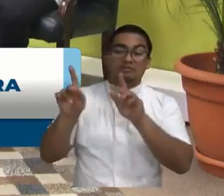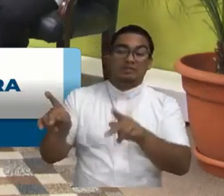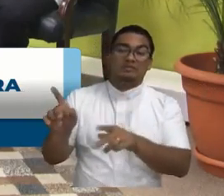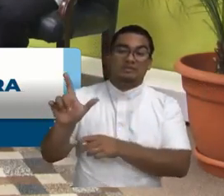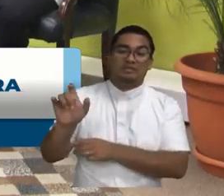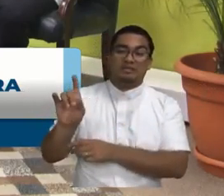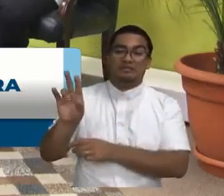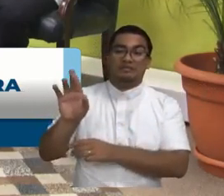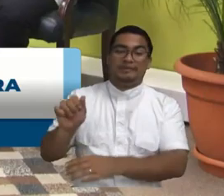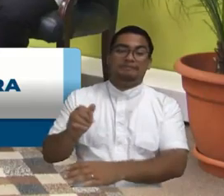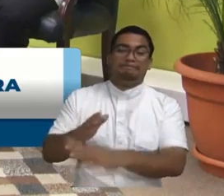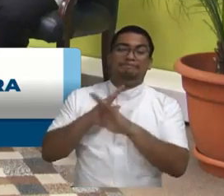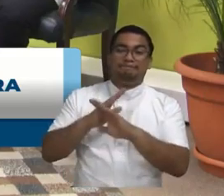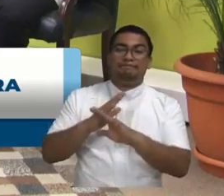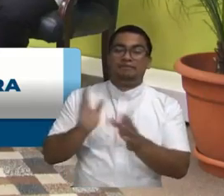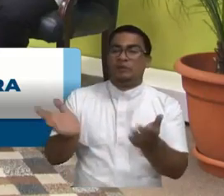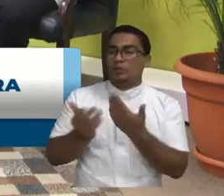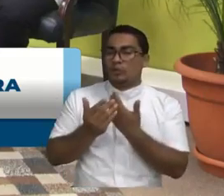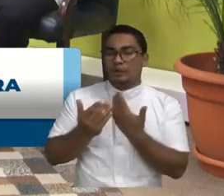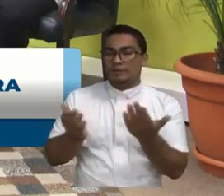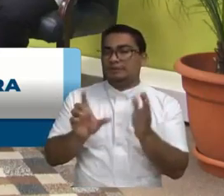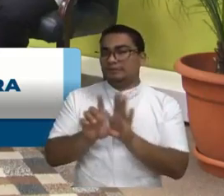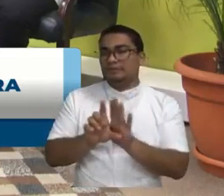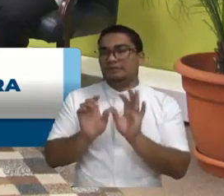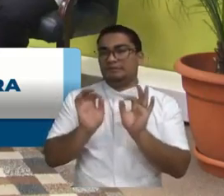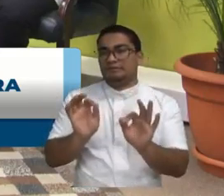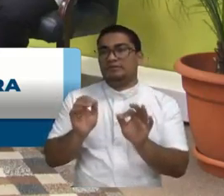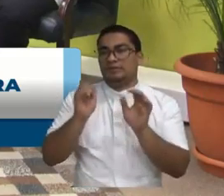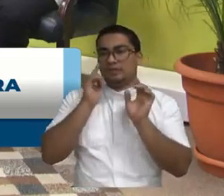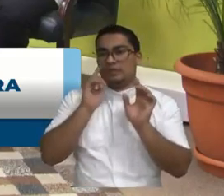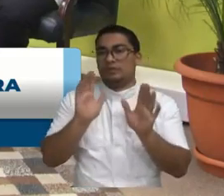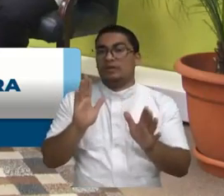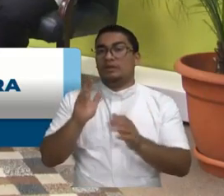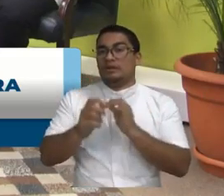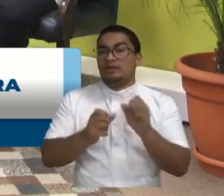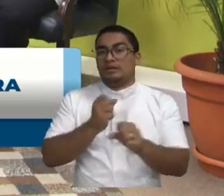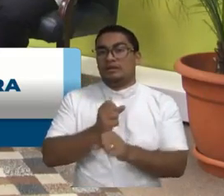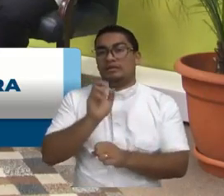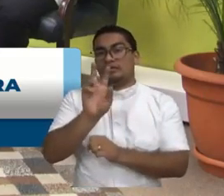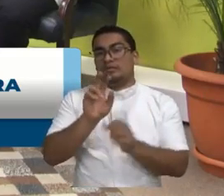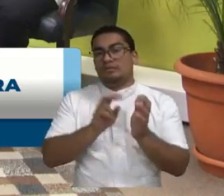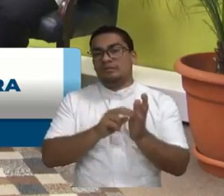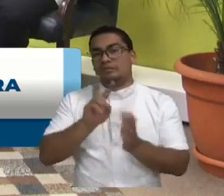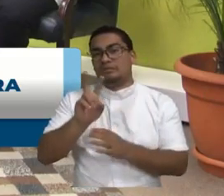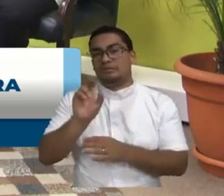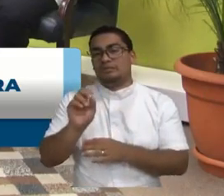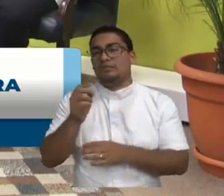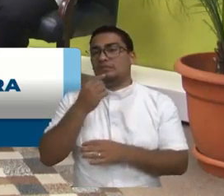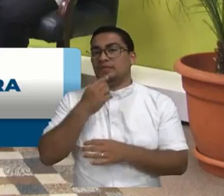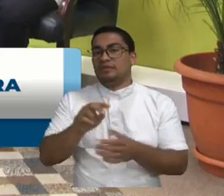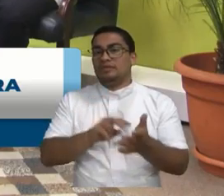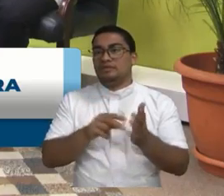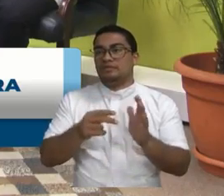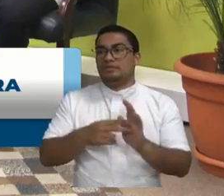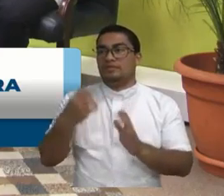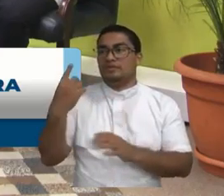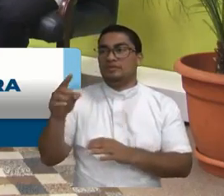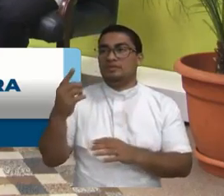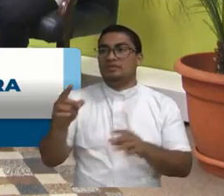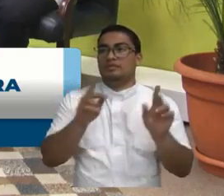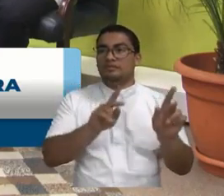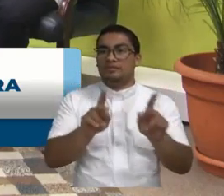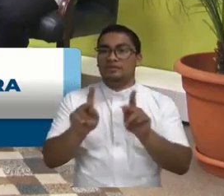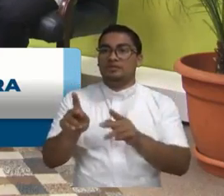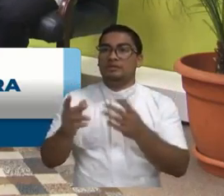lepra. Por eso, el lema actualmente de este 2020 es estigma y derecho humano de las personas afectadas con